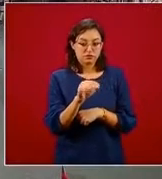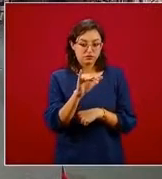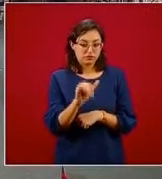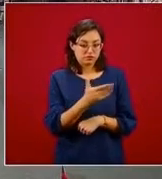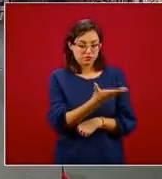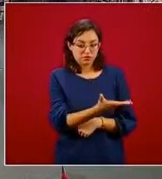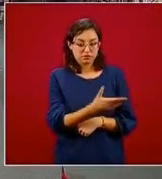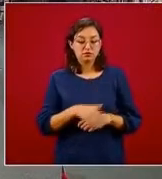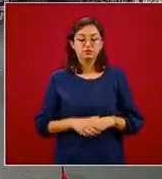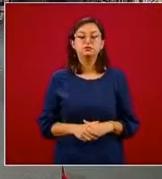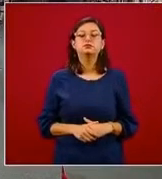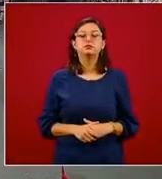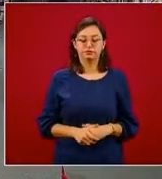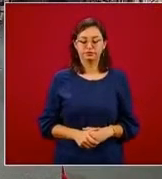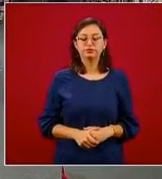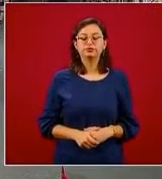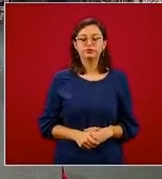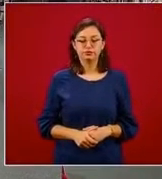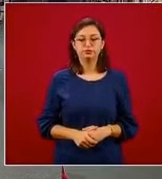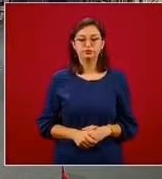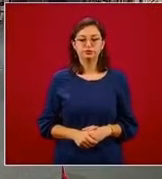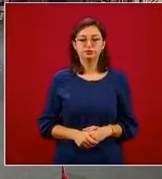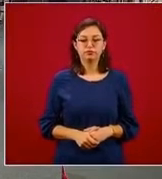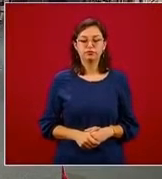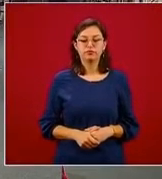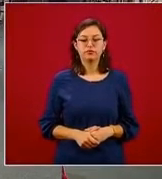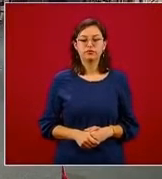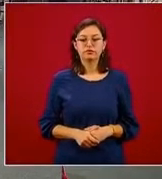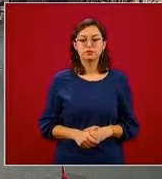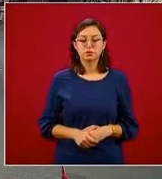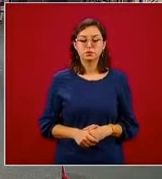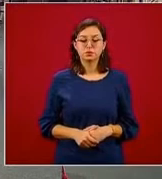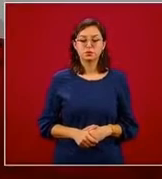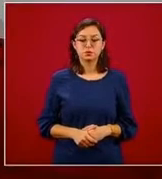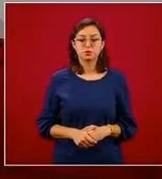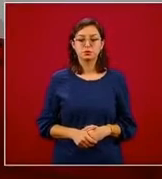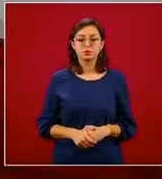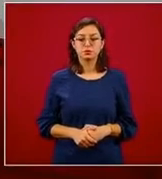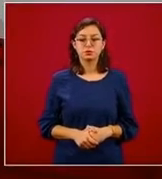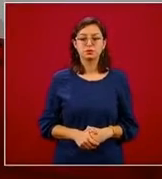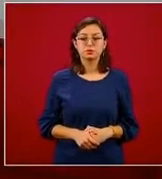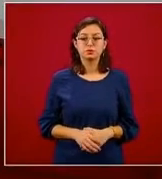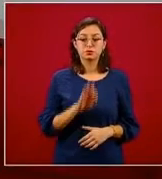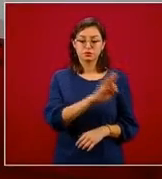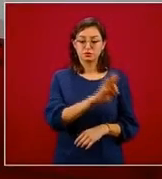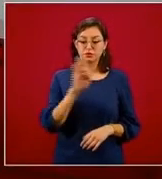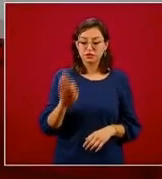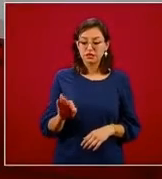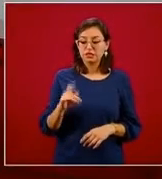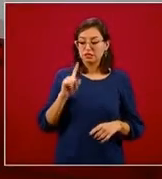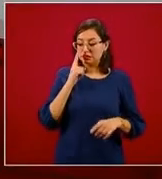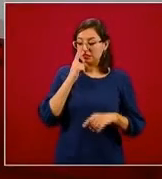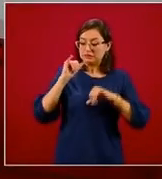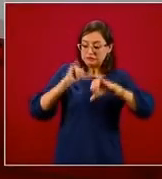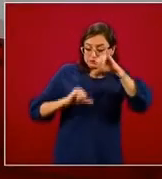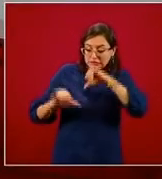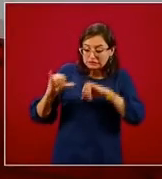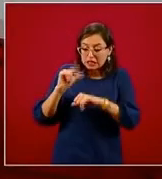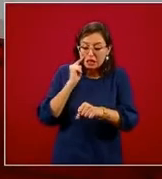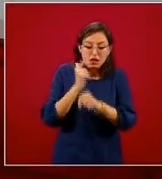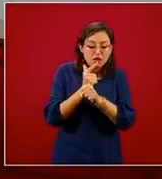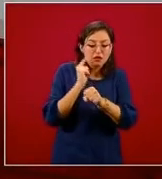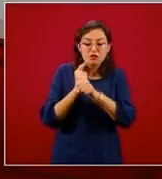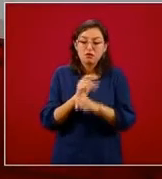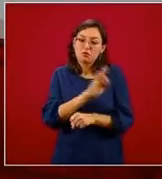other questions I will Sí, turn over to en Dr. Alomia. relación comentaba las fechas de los resultados With por regard to laboratorio. the dates Sí, for the estas lab son